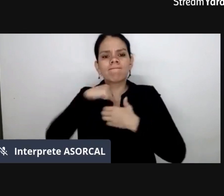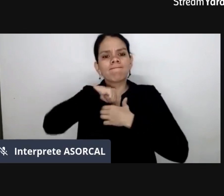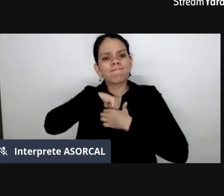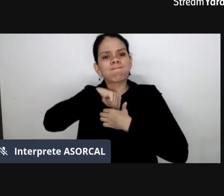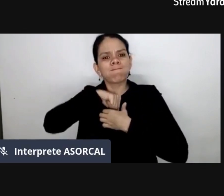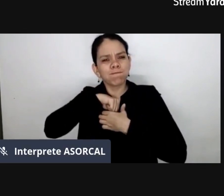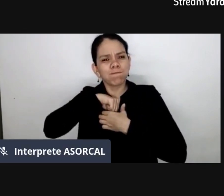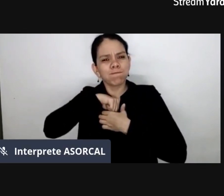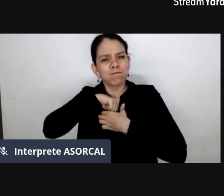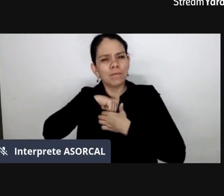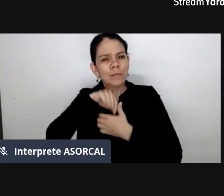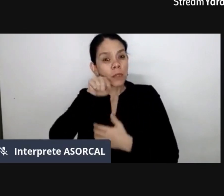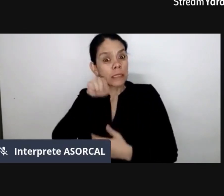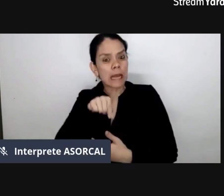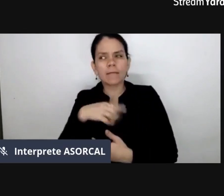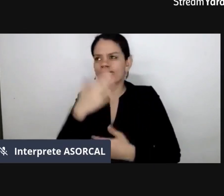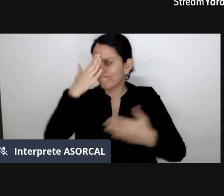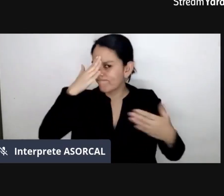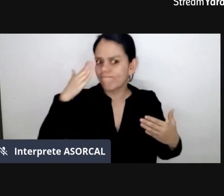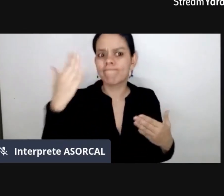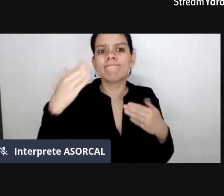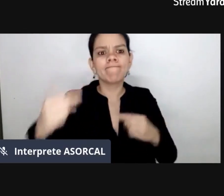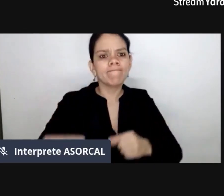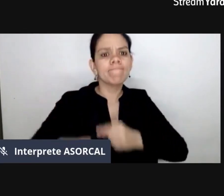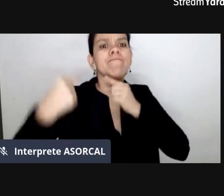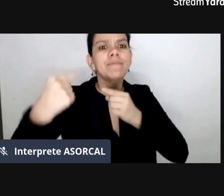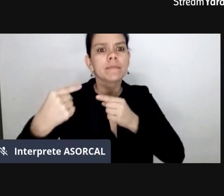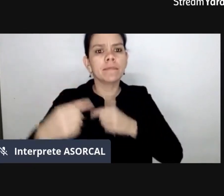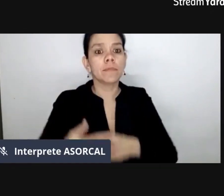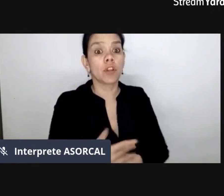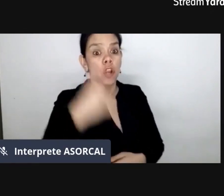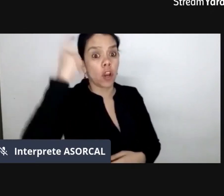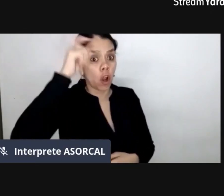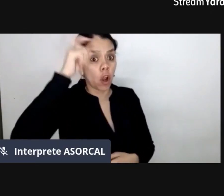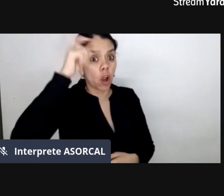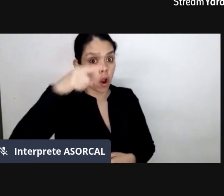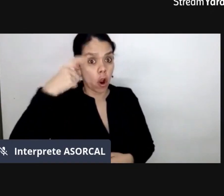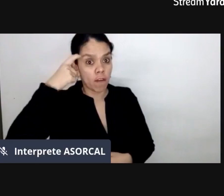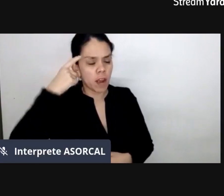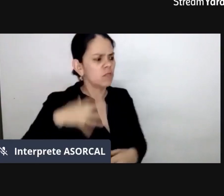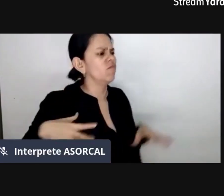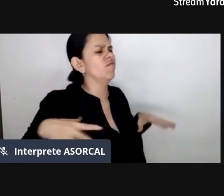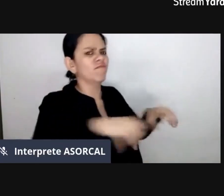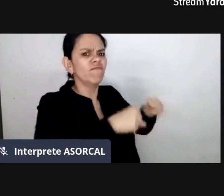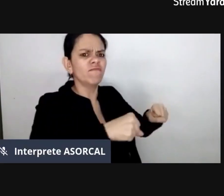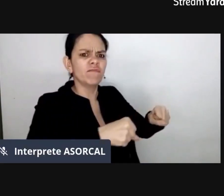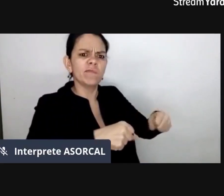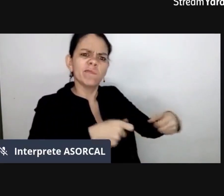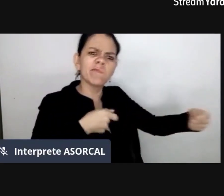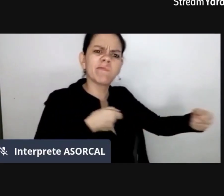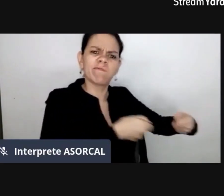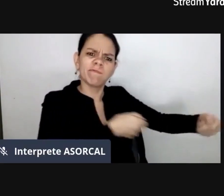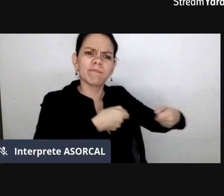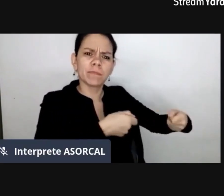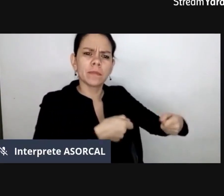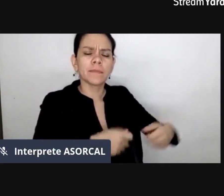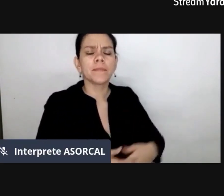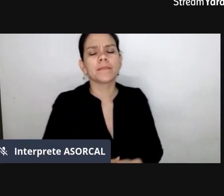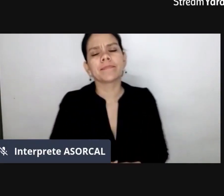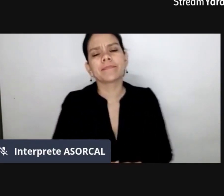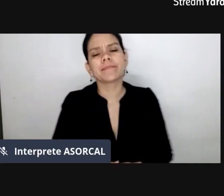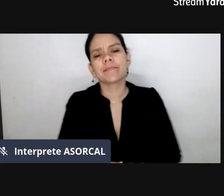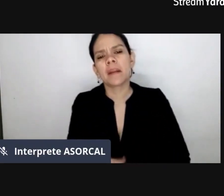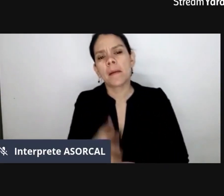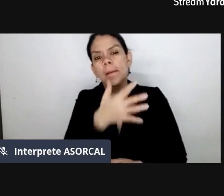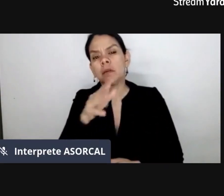confrontada, enfrentada por la represión. Los gobiernos de la década de los 70 y 80 no fueron a